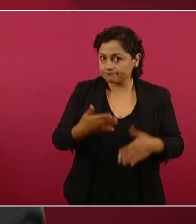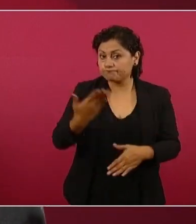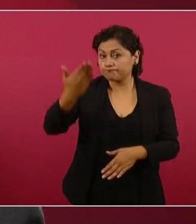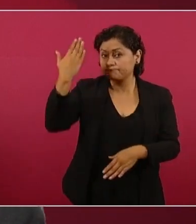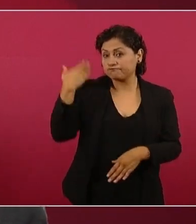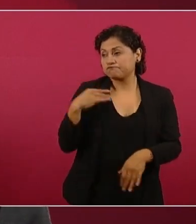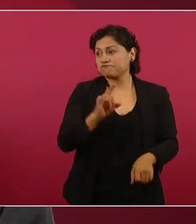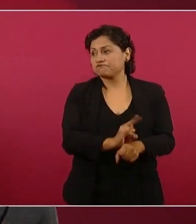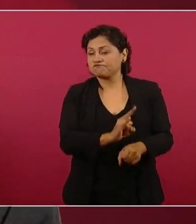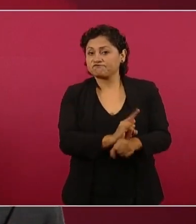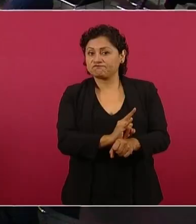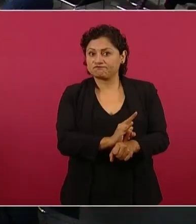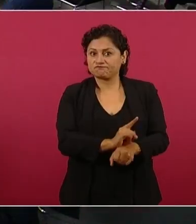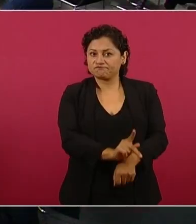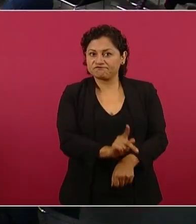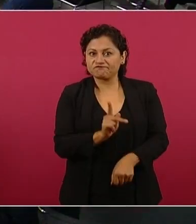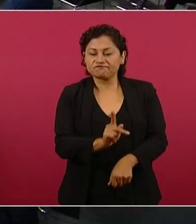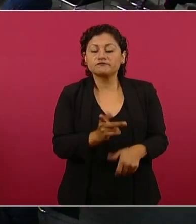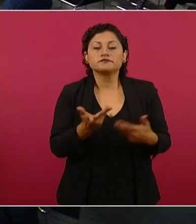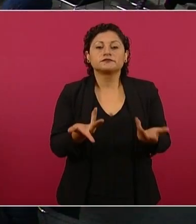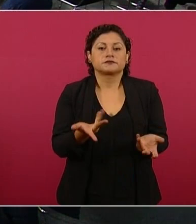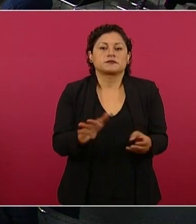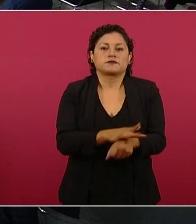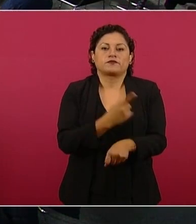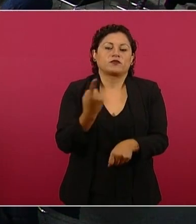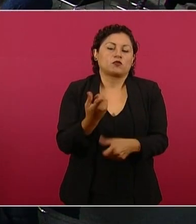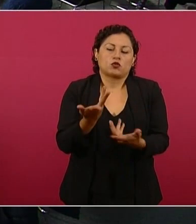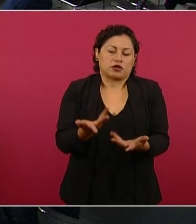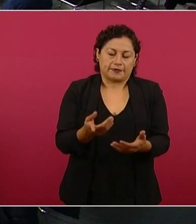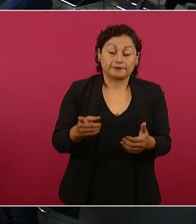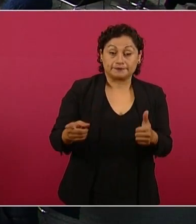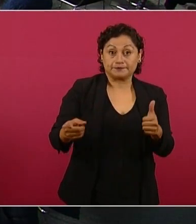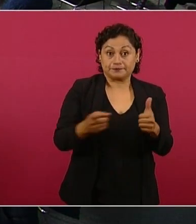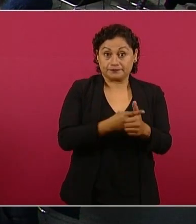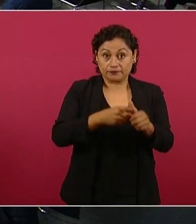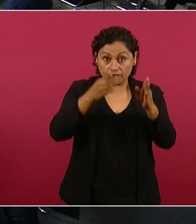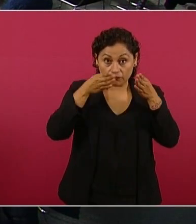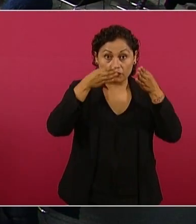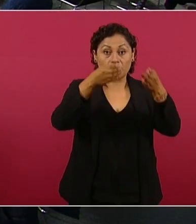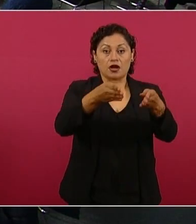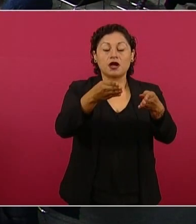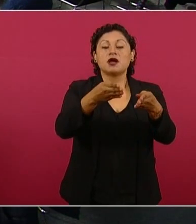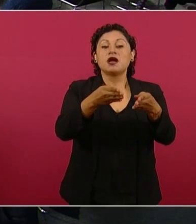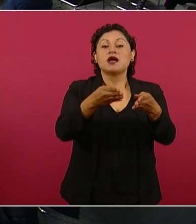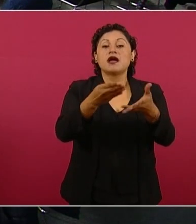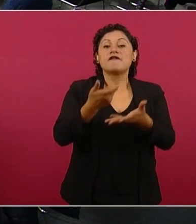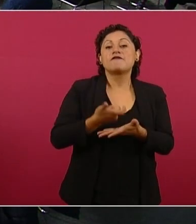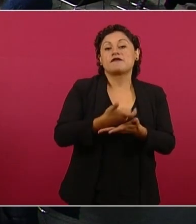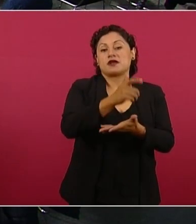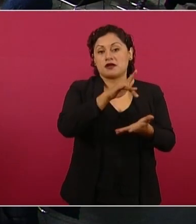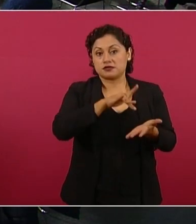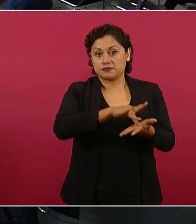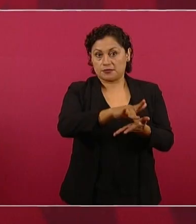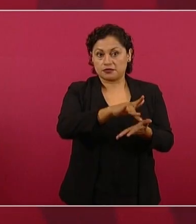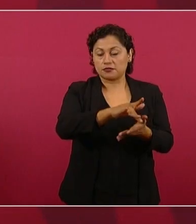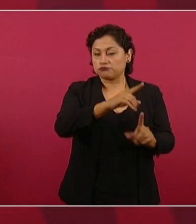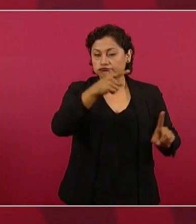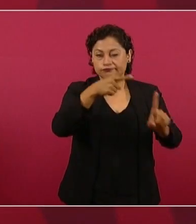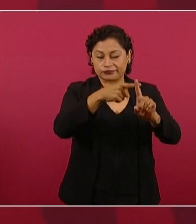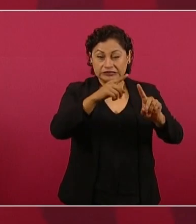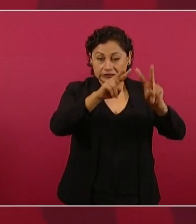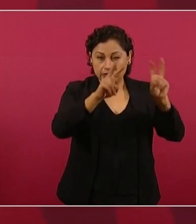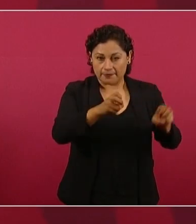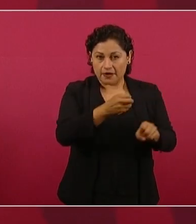primero solamente era una de las ramas del aseguramiento, fundamentalmente la atención médica, pero dejaba de fuera algo